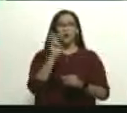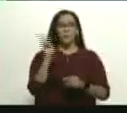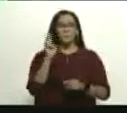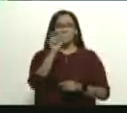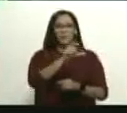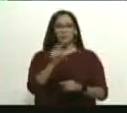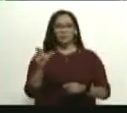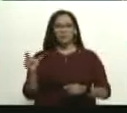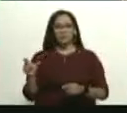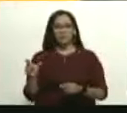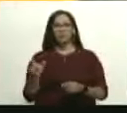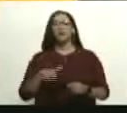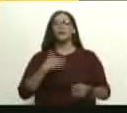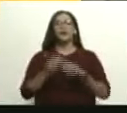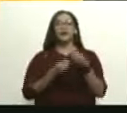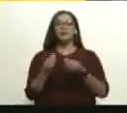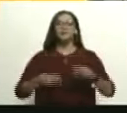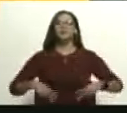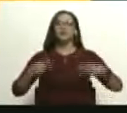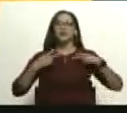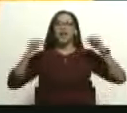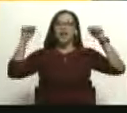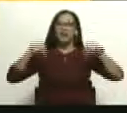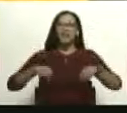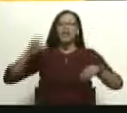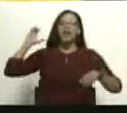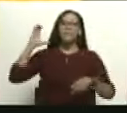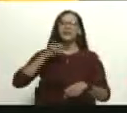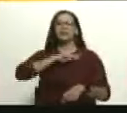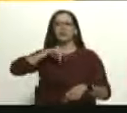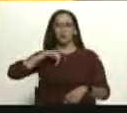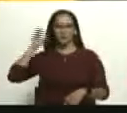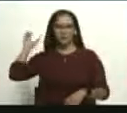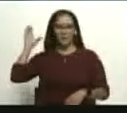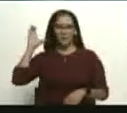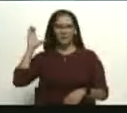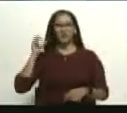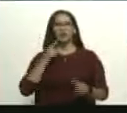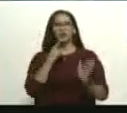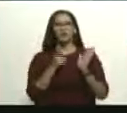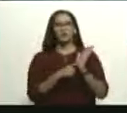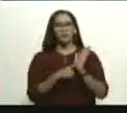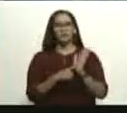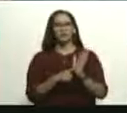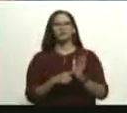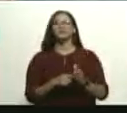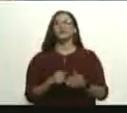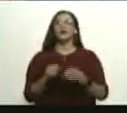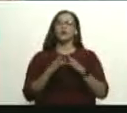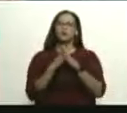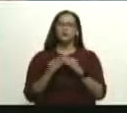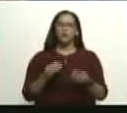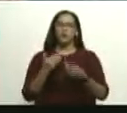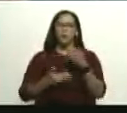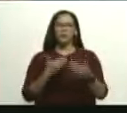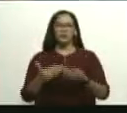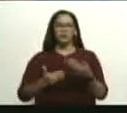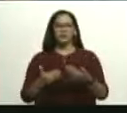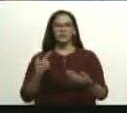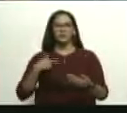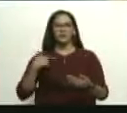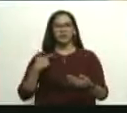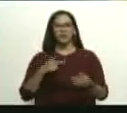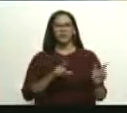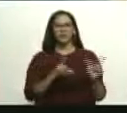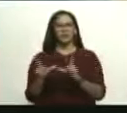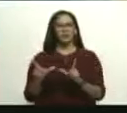puedan rehacer su vida aquí en la patria, en nuestra patria, y cumpliendo estrictamente con todos los procedimientos que tenemos